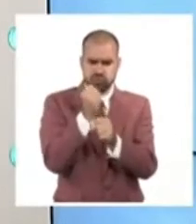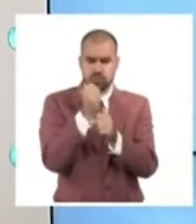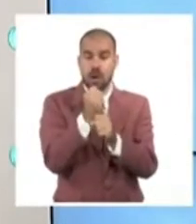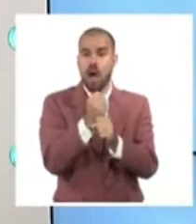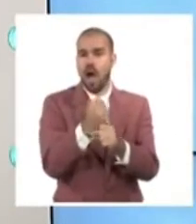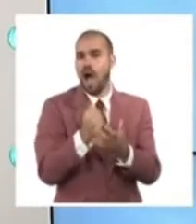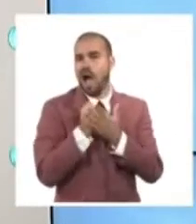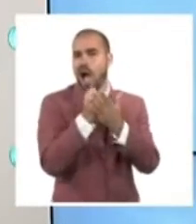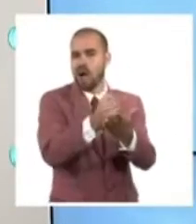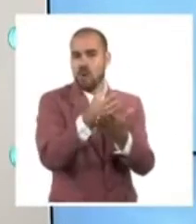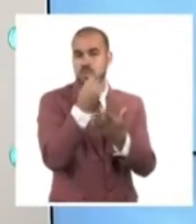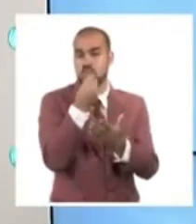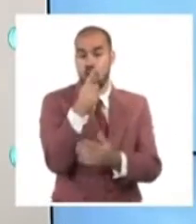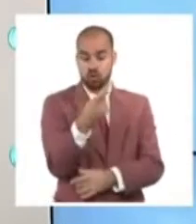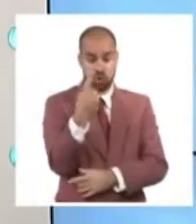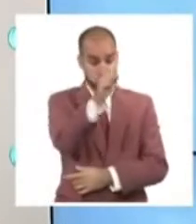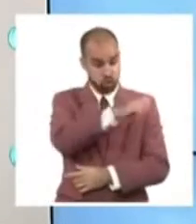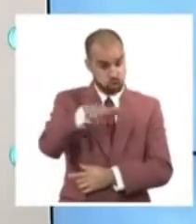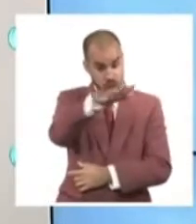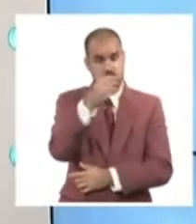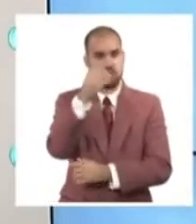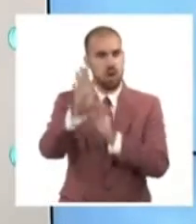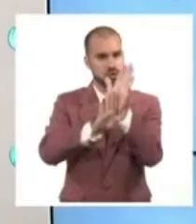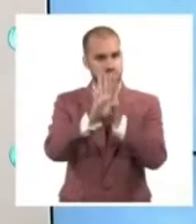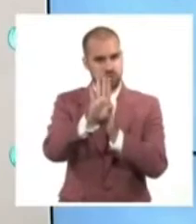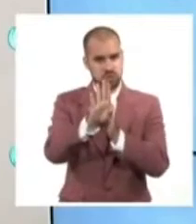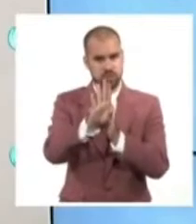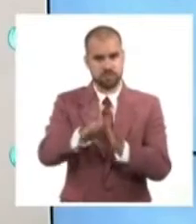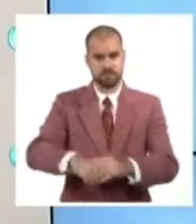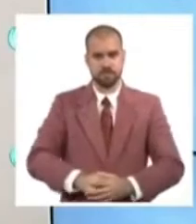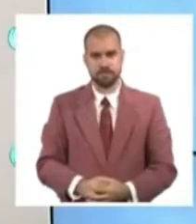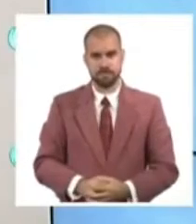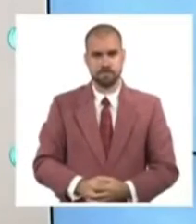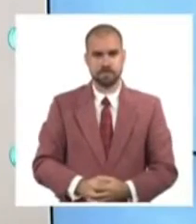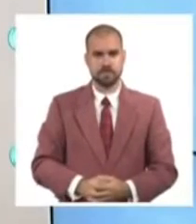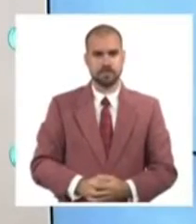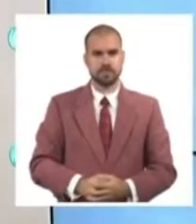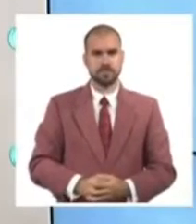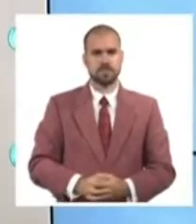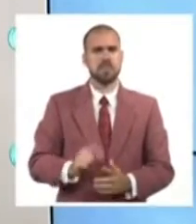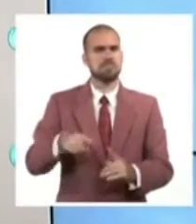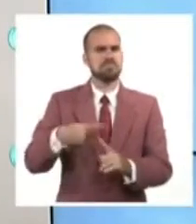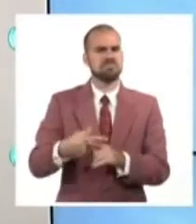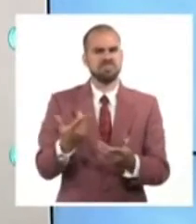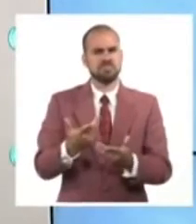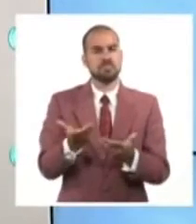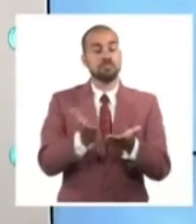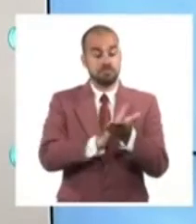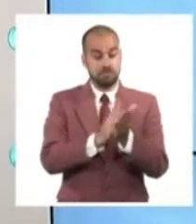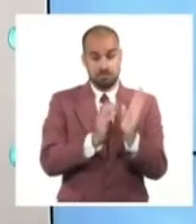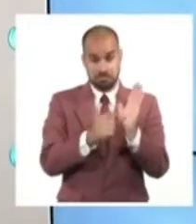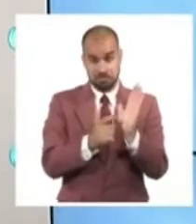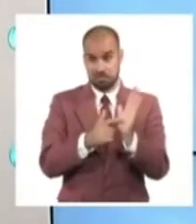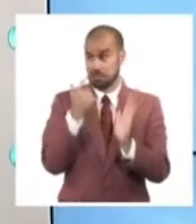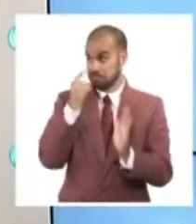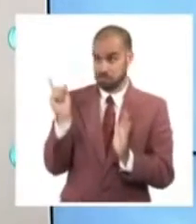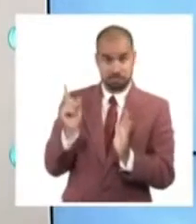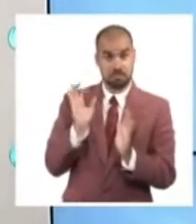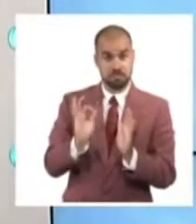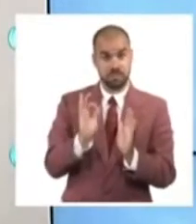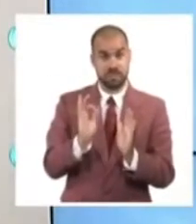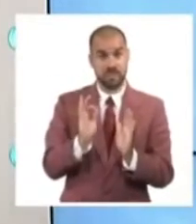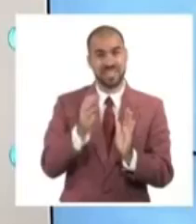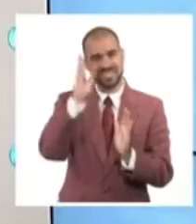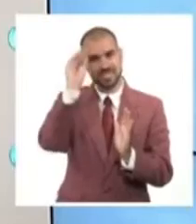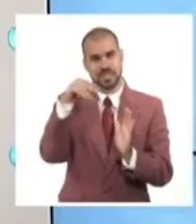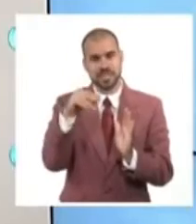ha promovido lograr toda la justicia. Pero al mismo tiempo diríamos que esta revista que hoy tiene esta nueva época,